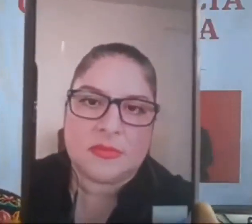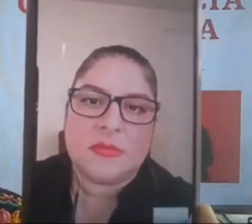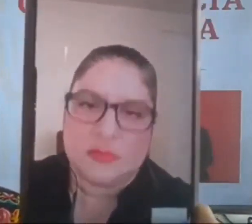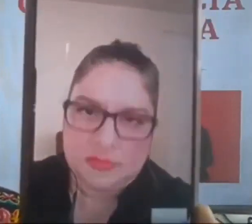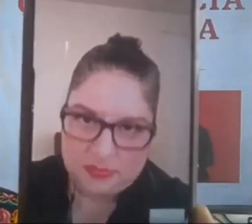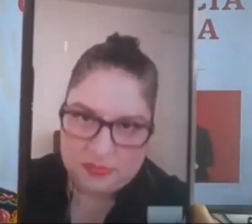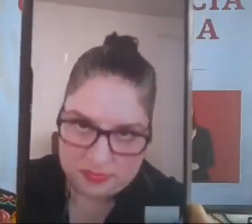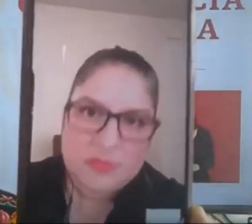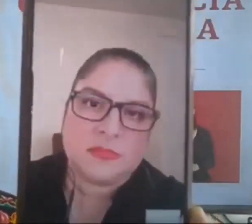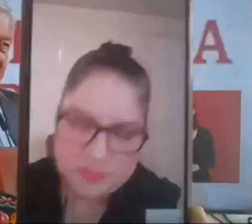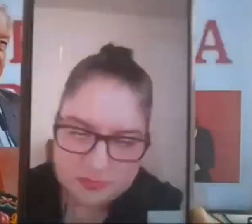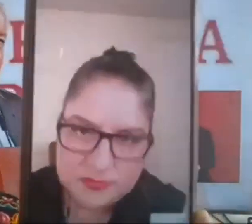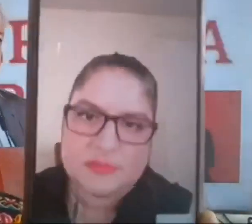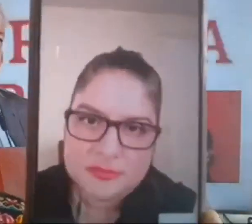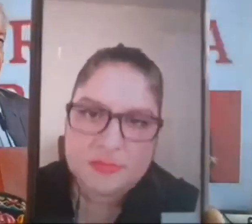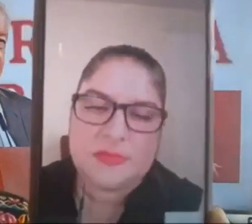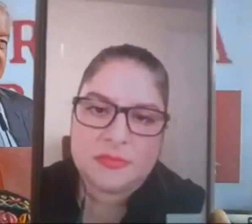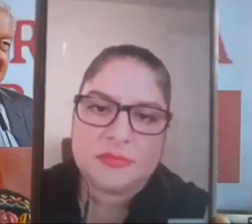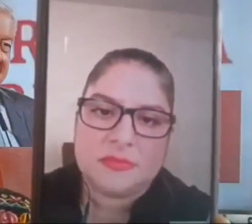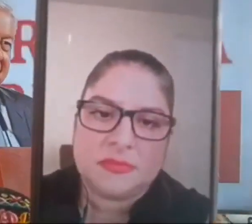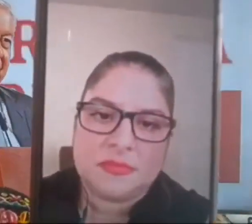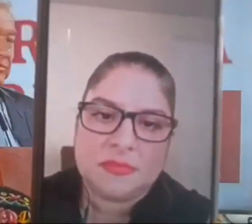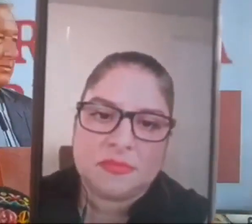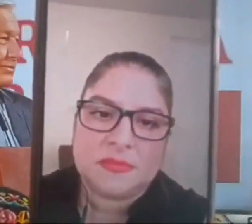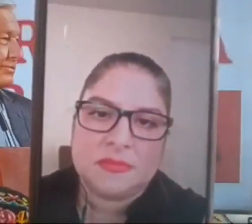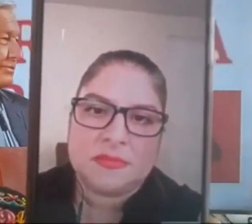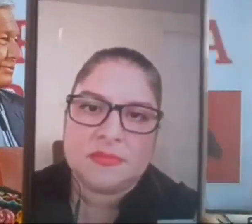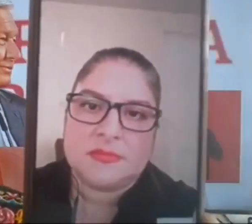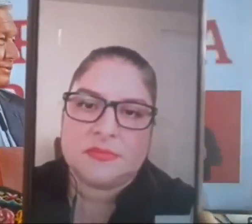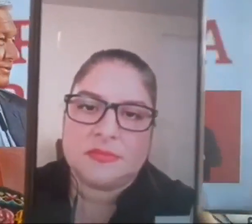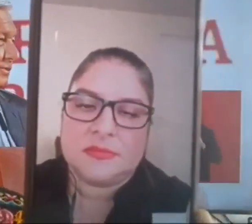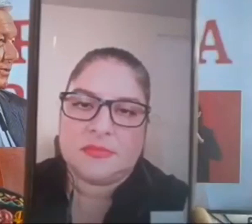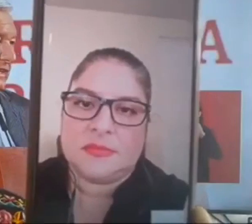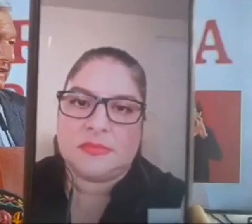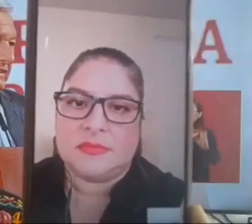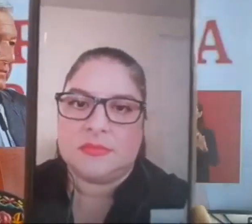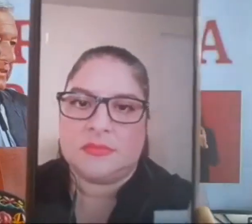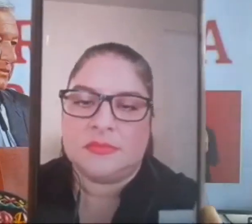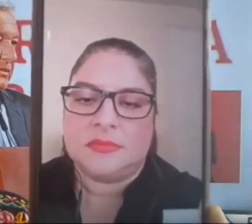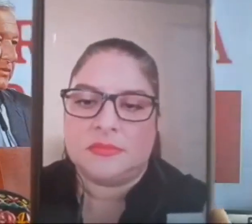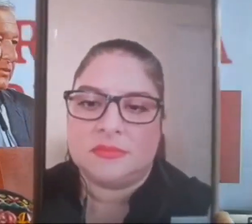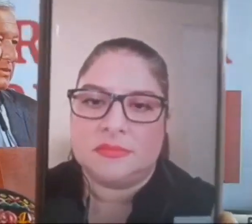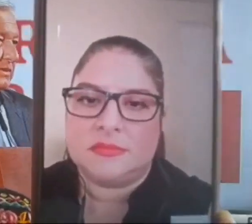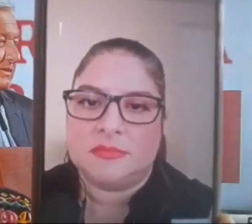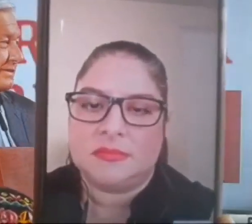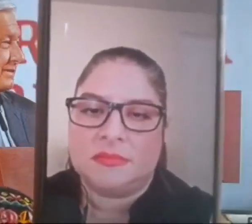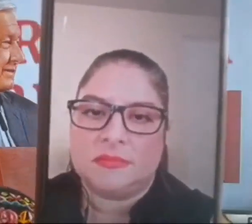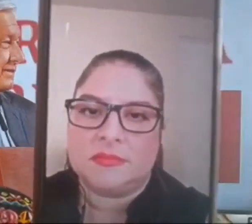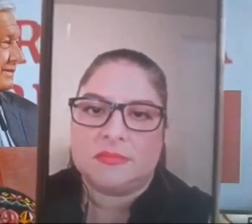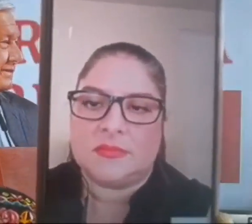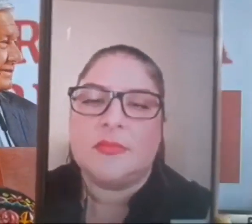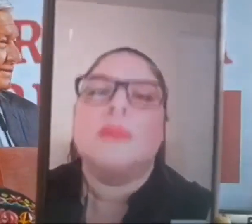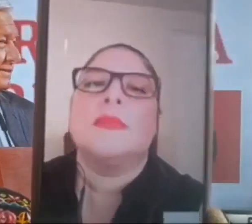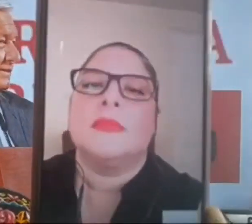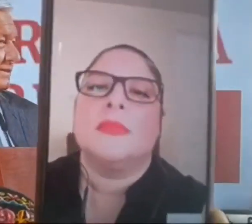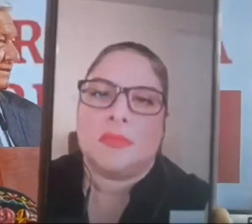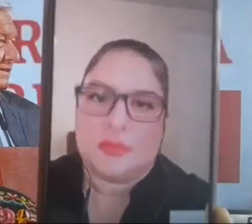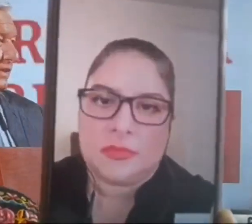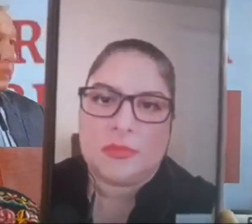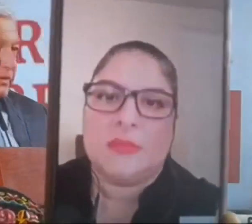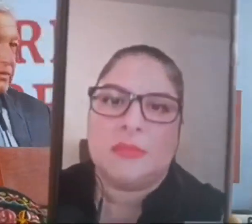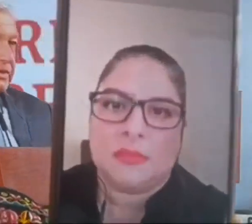pasos duros, porque pues en su administración y respetando la soberanía de los estados, le está